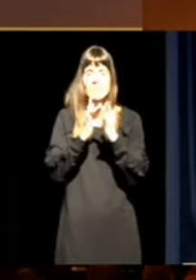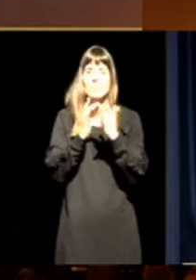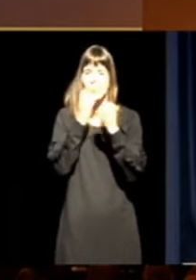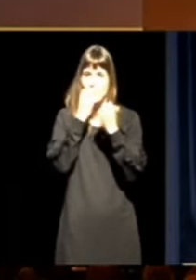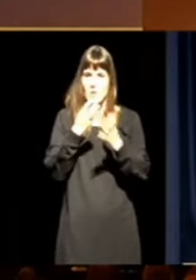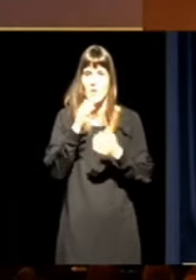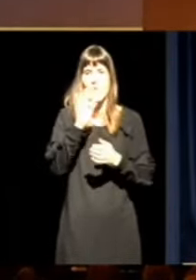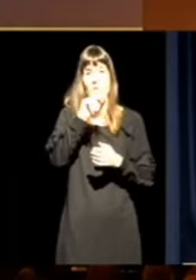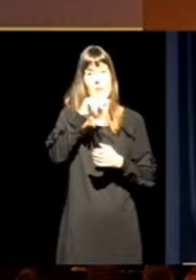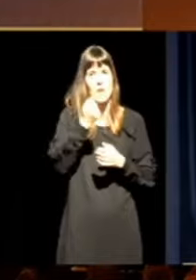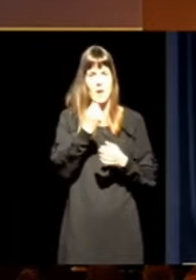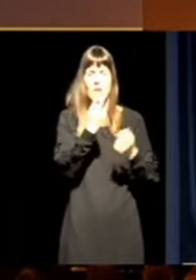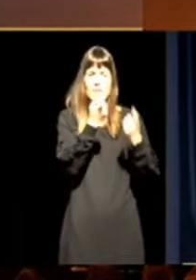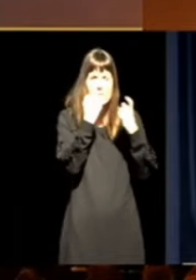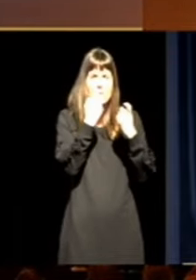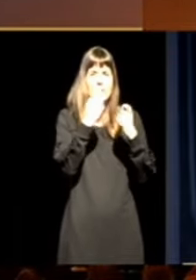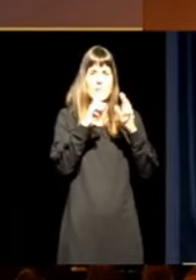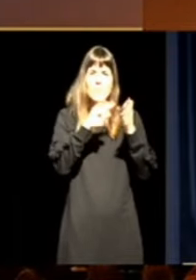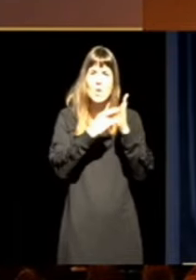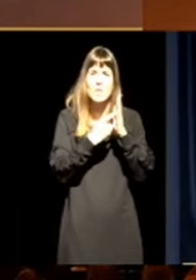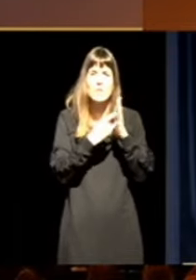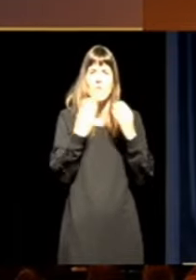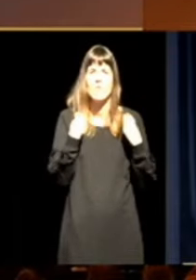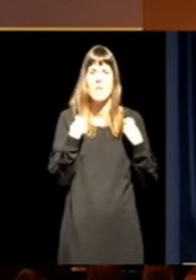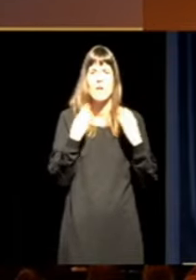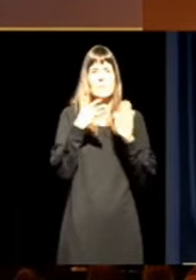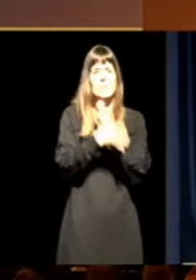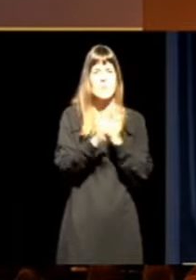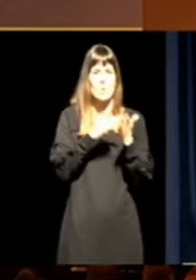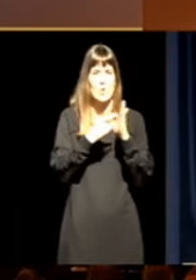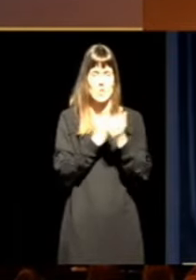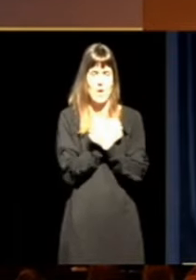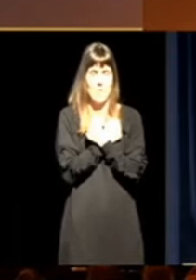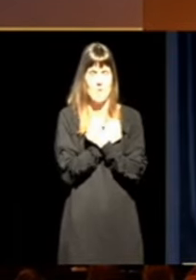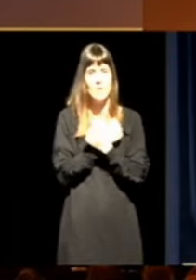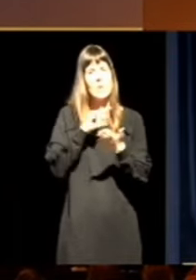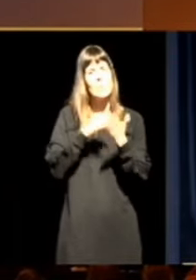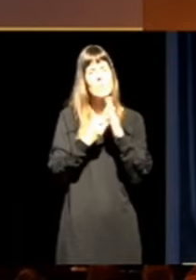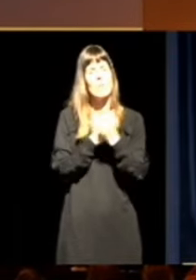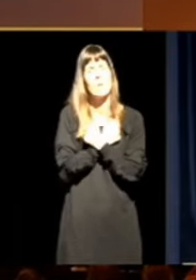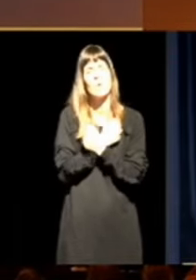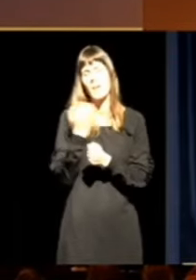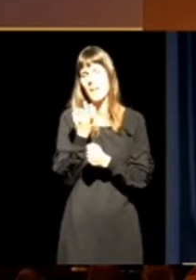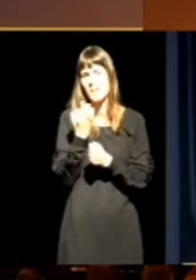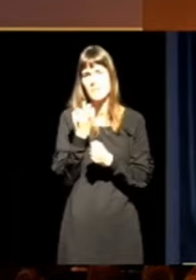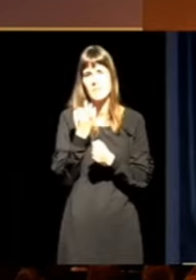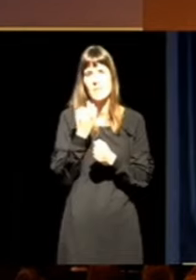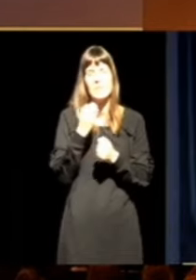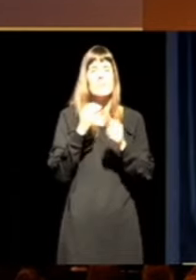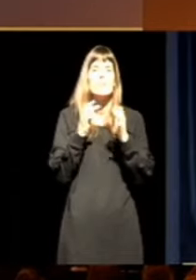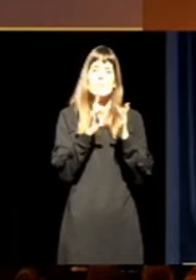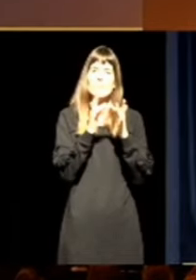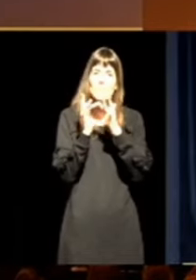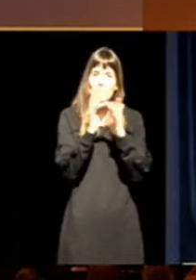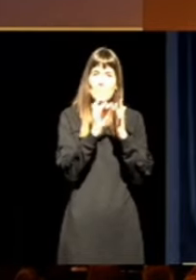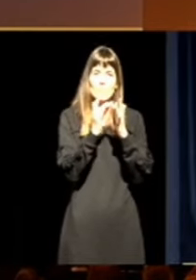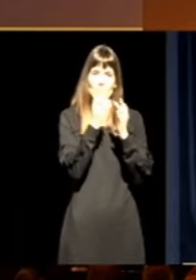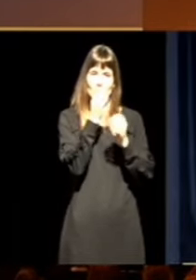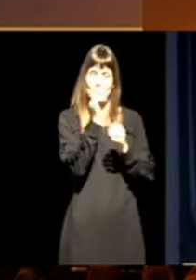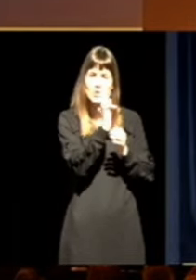Ella llama a los proyectos de vida como proyectos de amor. Un proyecto de amor es hacer real la cultura del buen trato, de nuestra